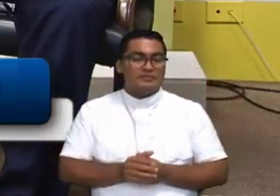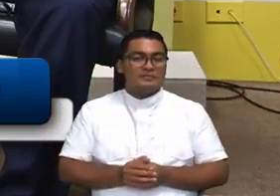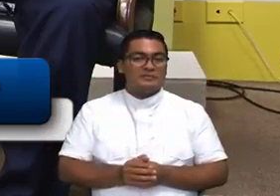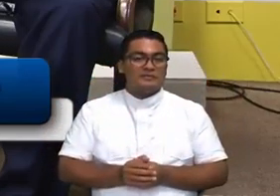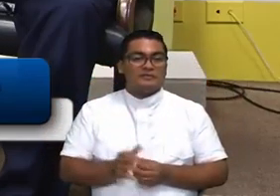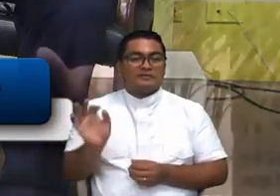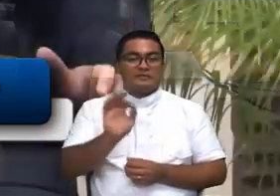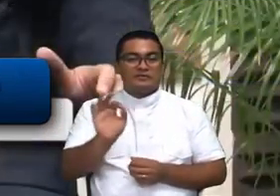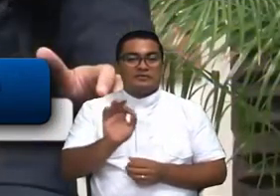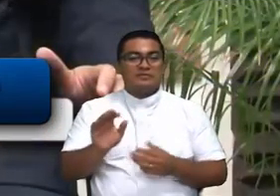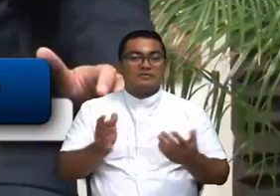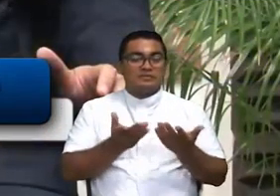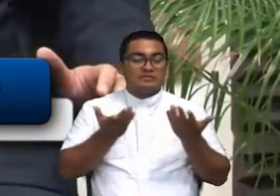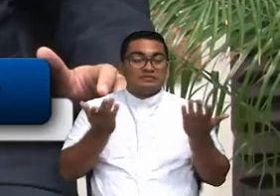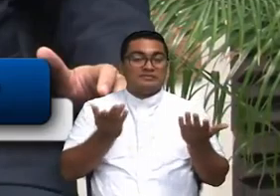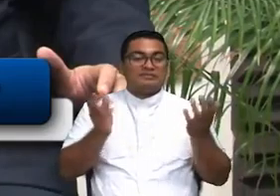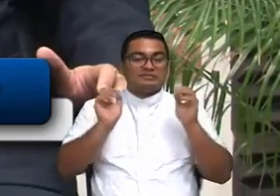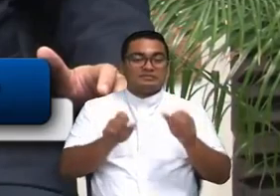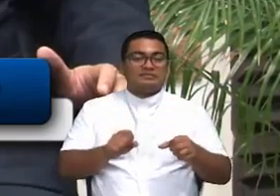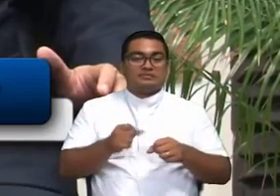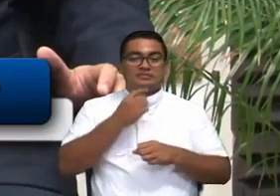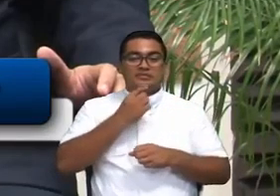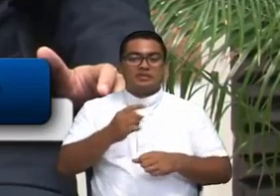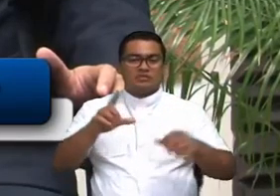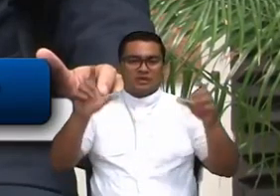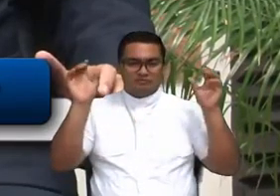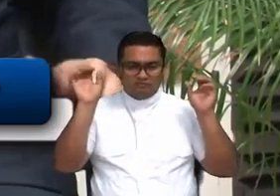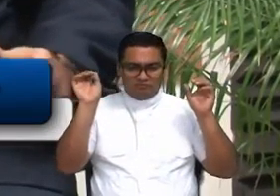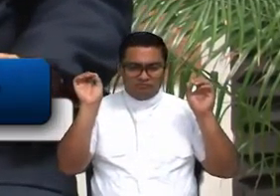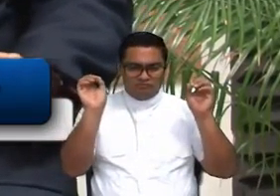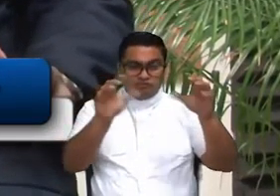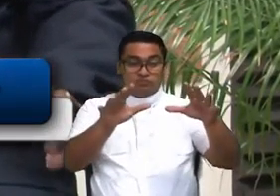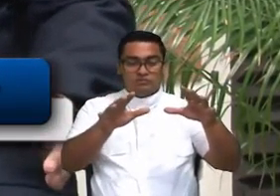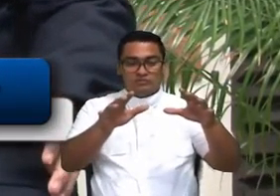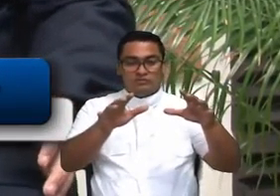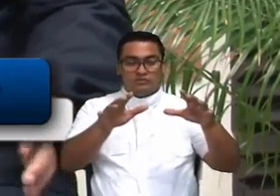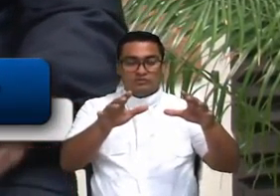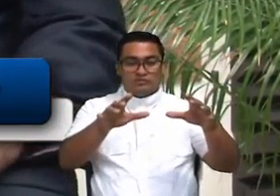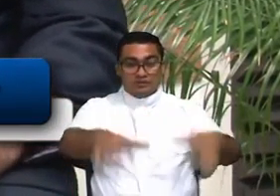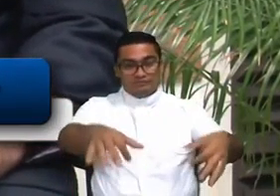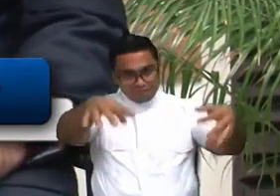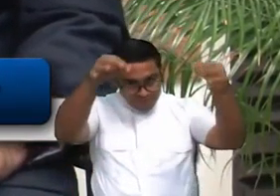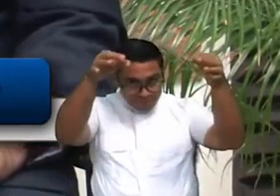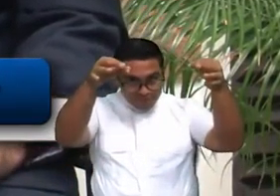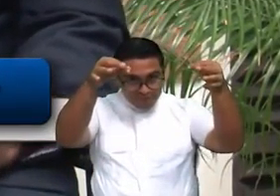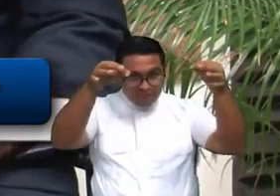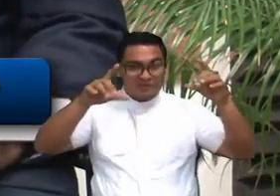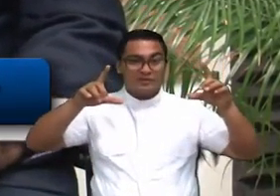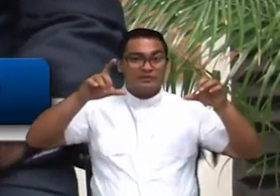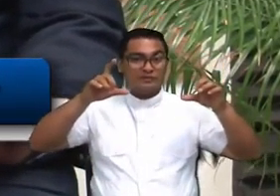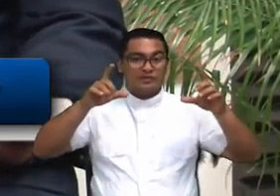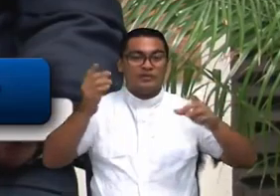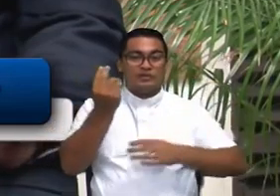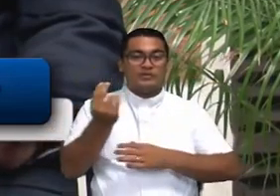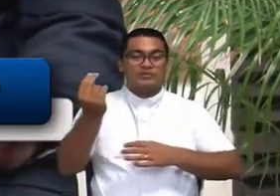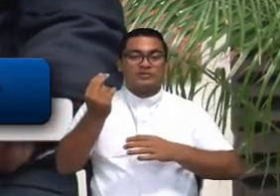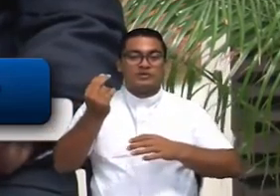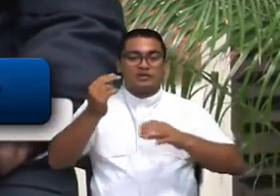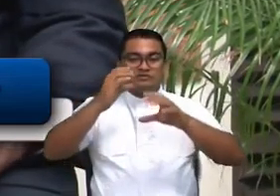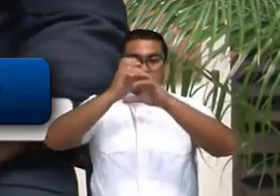o el mismo mecanismo para impregnar imágenes. Entonces, ellos utilizan un tubo de rayos